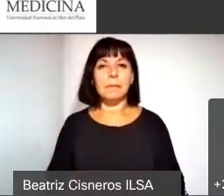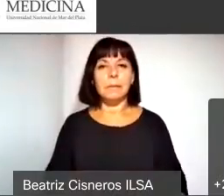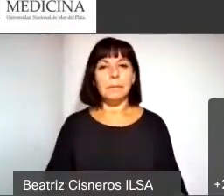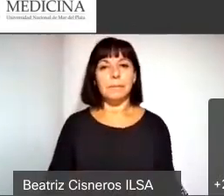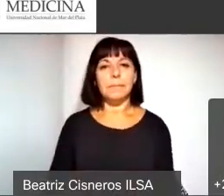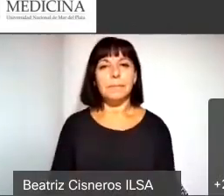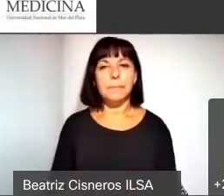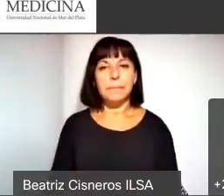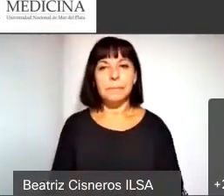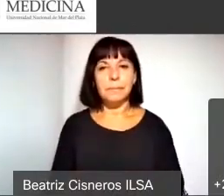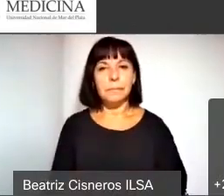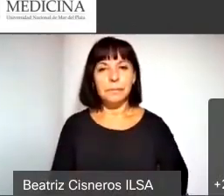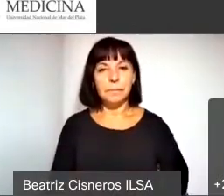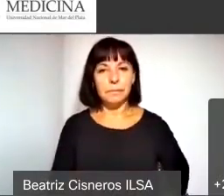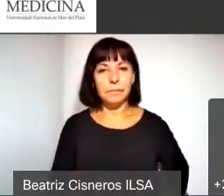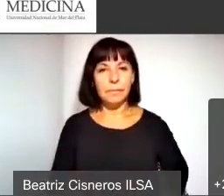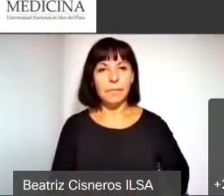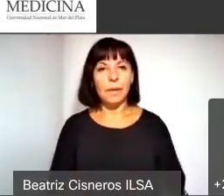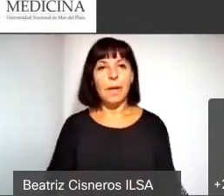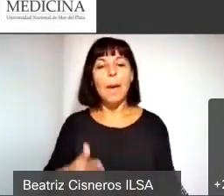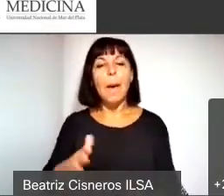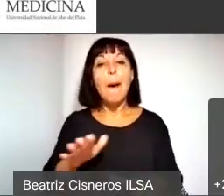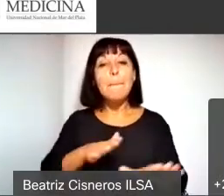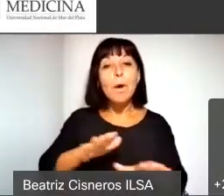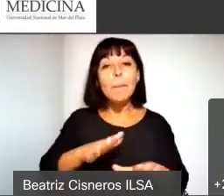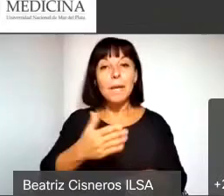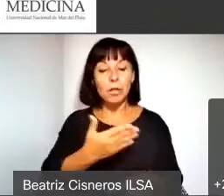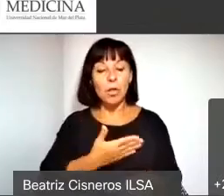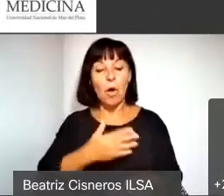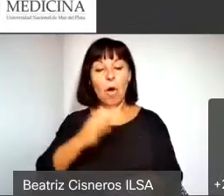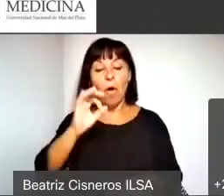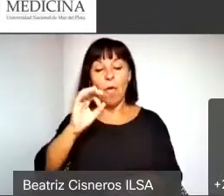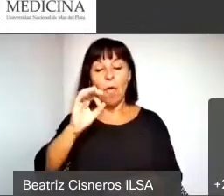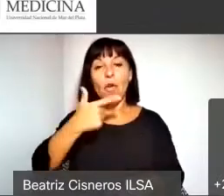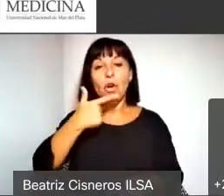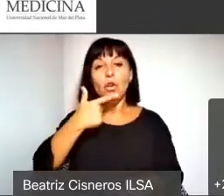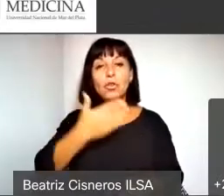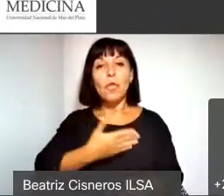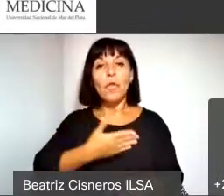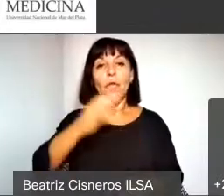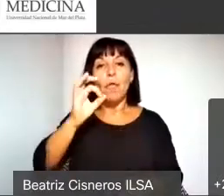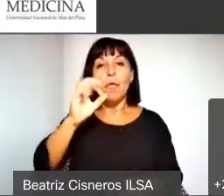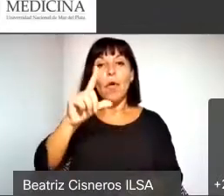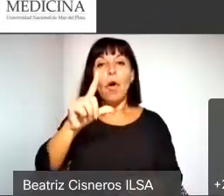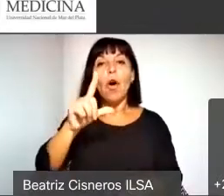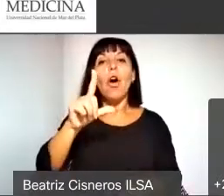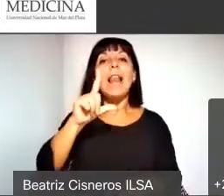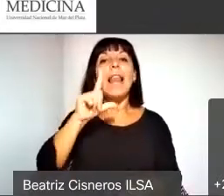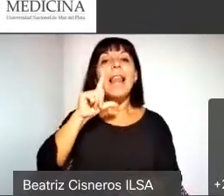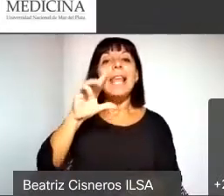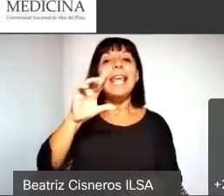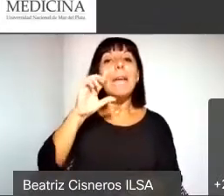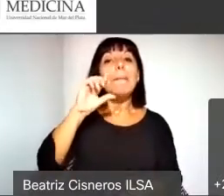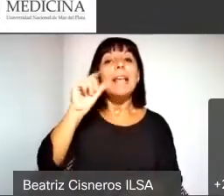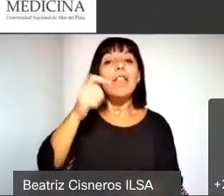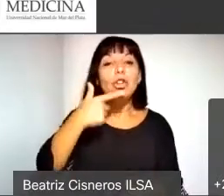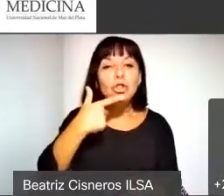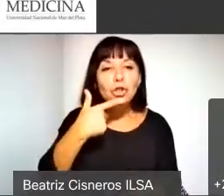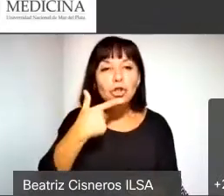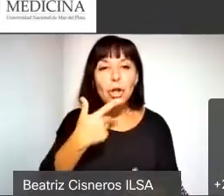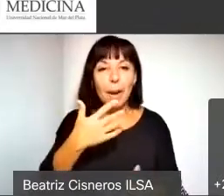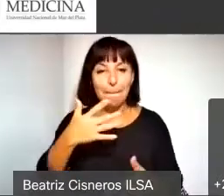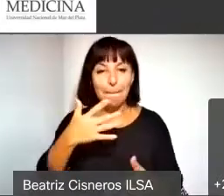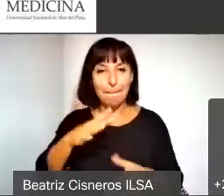de mencionar, movimiento de los fosfolípidos. Yo les dije que la membrana se presenta como un